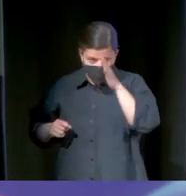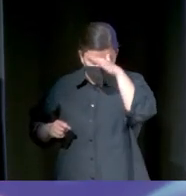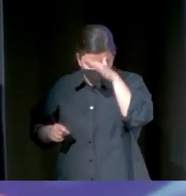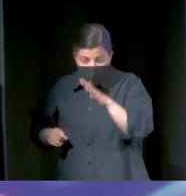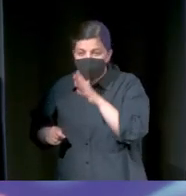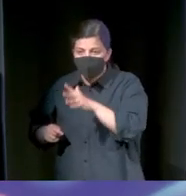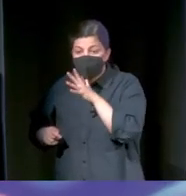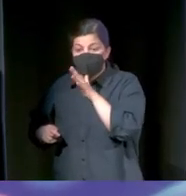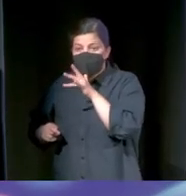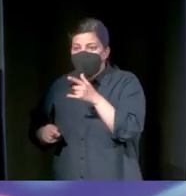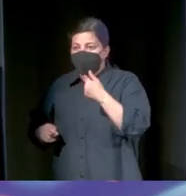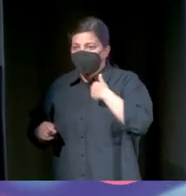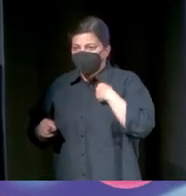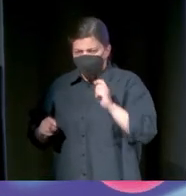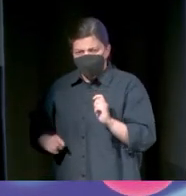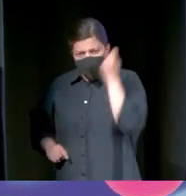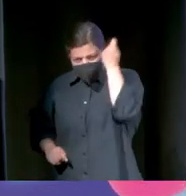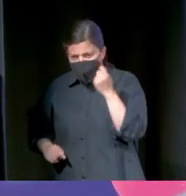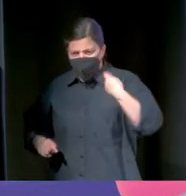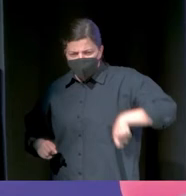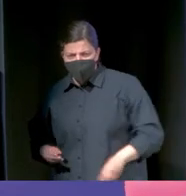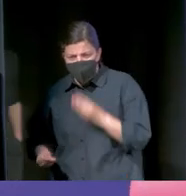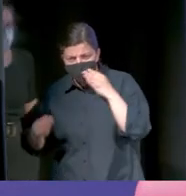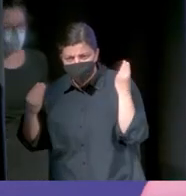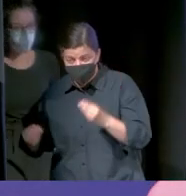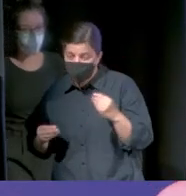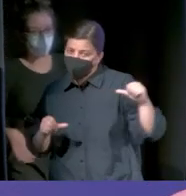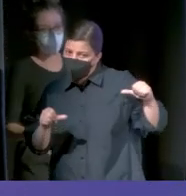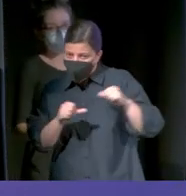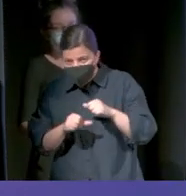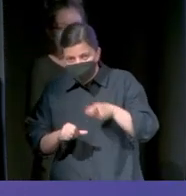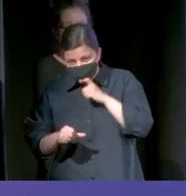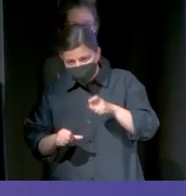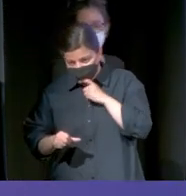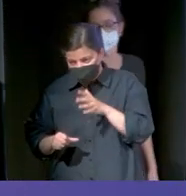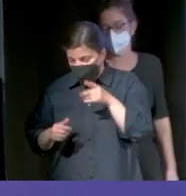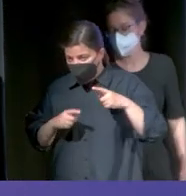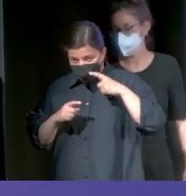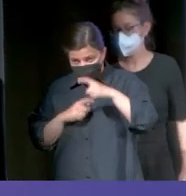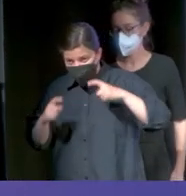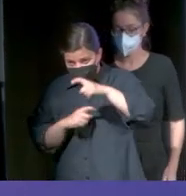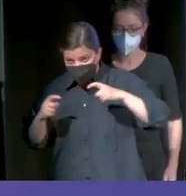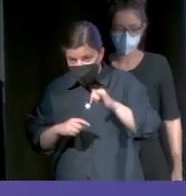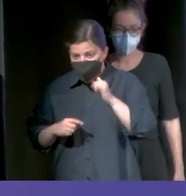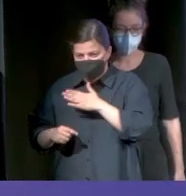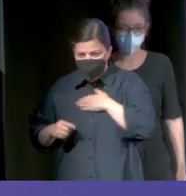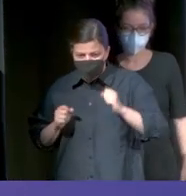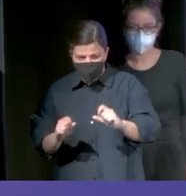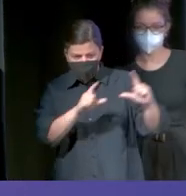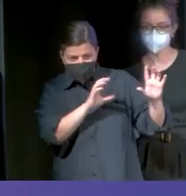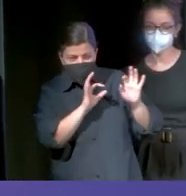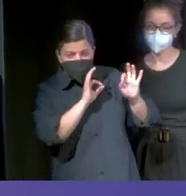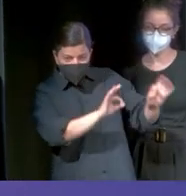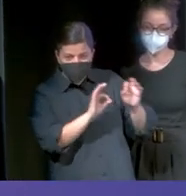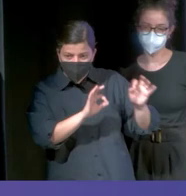tengo ahora mismo un éxito profesional muy bueno que me ha costado mucho tener porque llevo muchísimos años quiero mostraros y terminar con esto